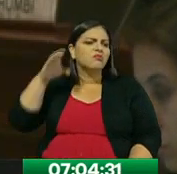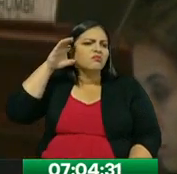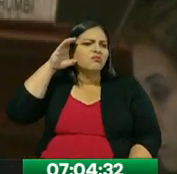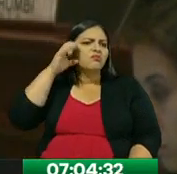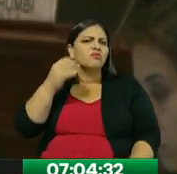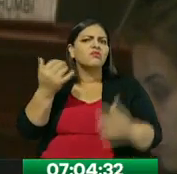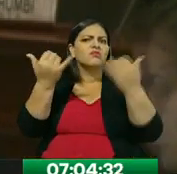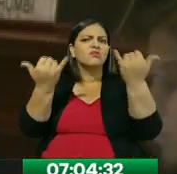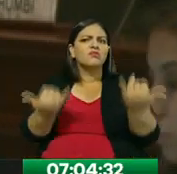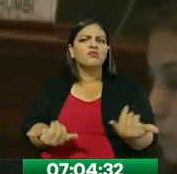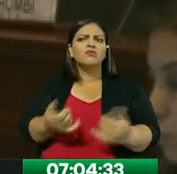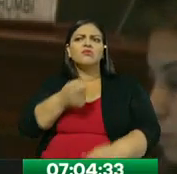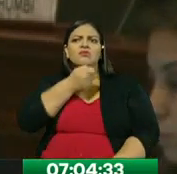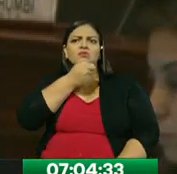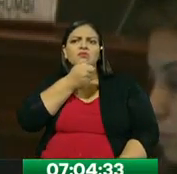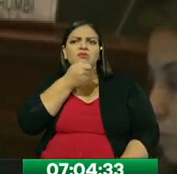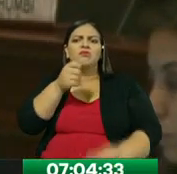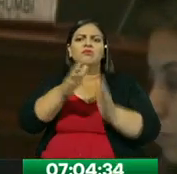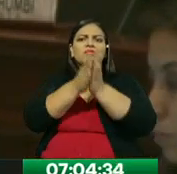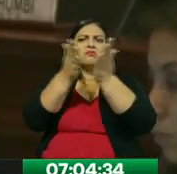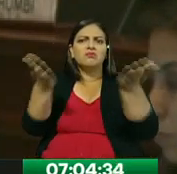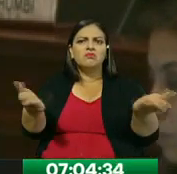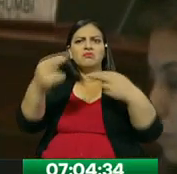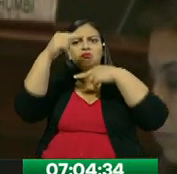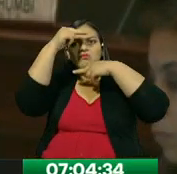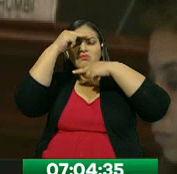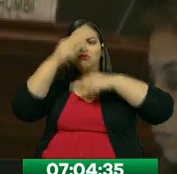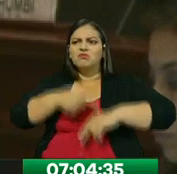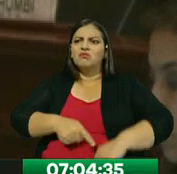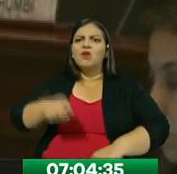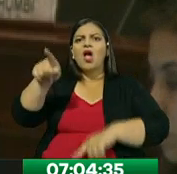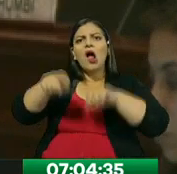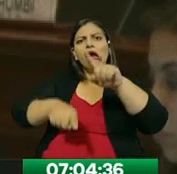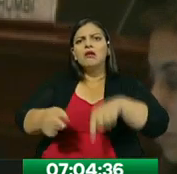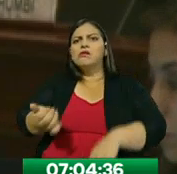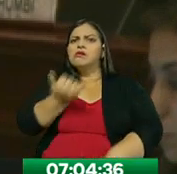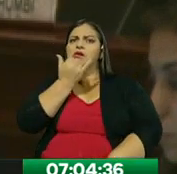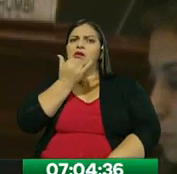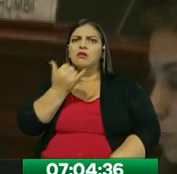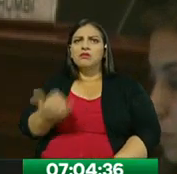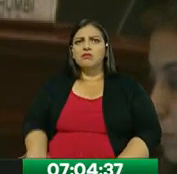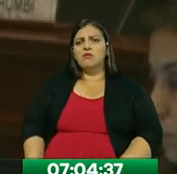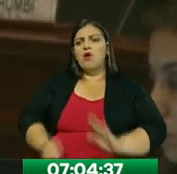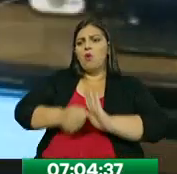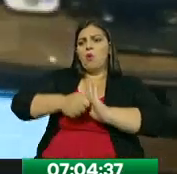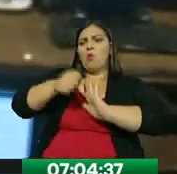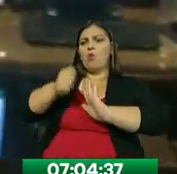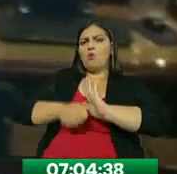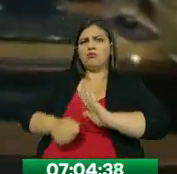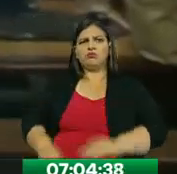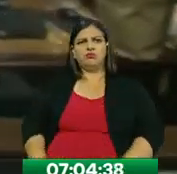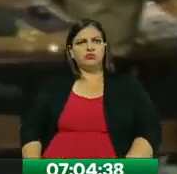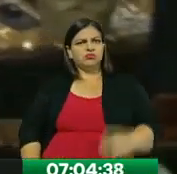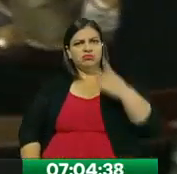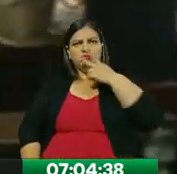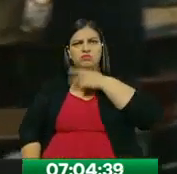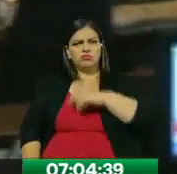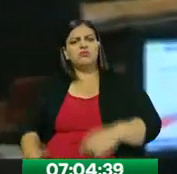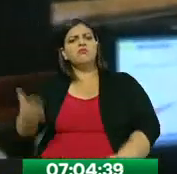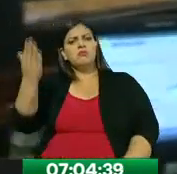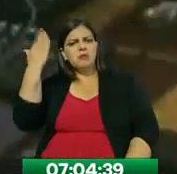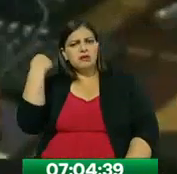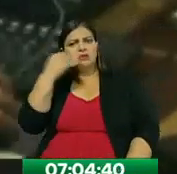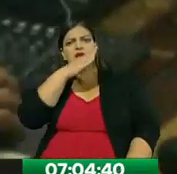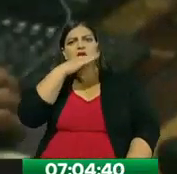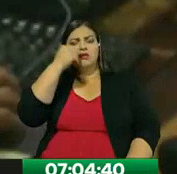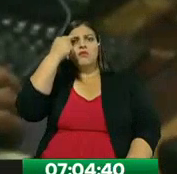comunicación. Mentira. ¿Quién judicializó a los periodistas? Fue el gobierno anterior. De esta manera, con la veña del Pleno de